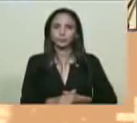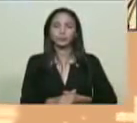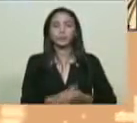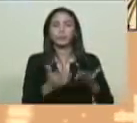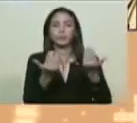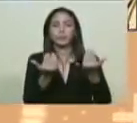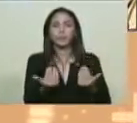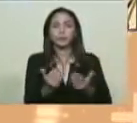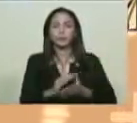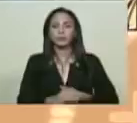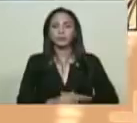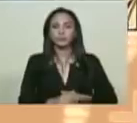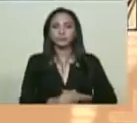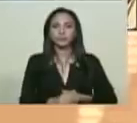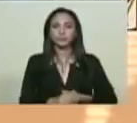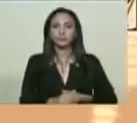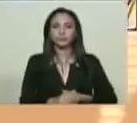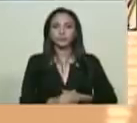Ahora.